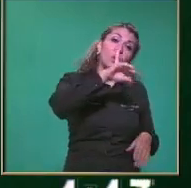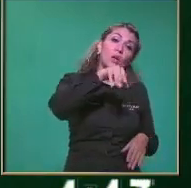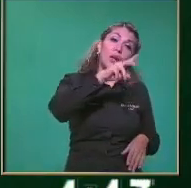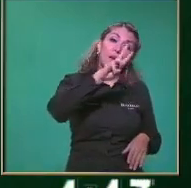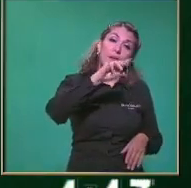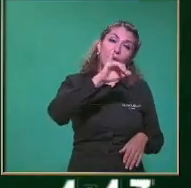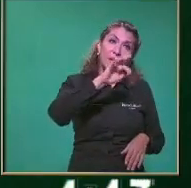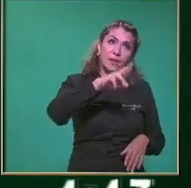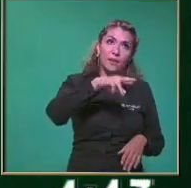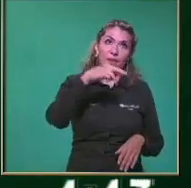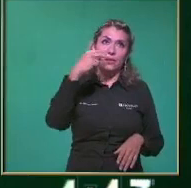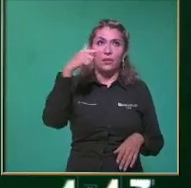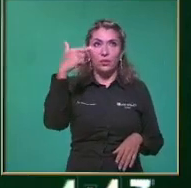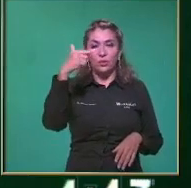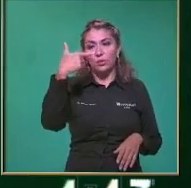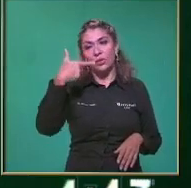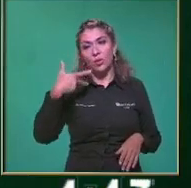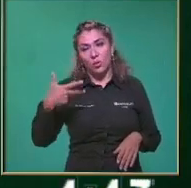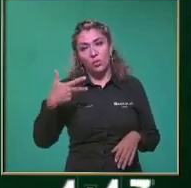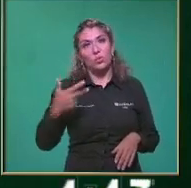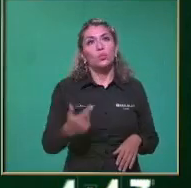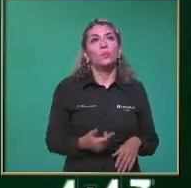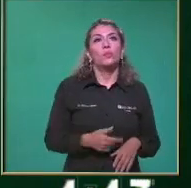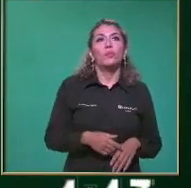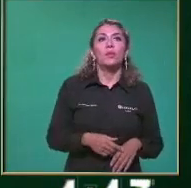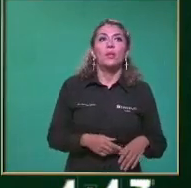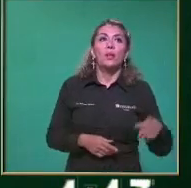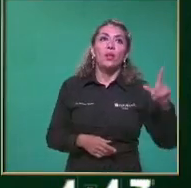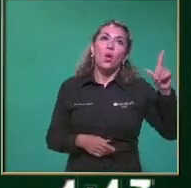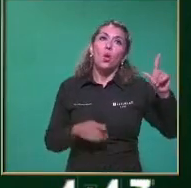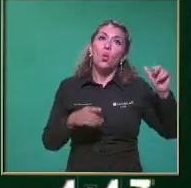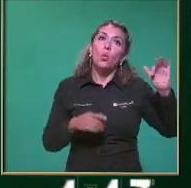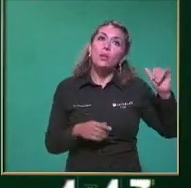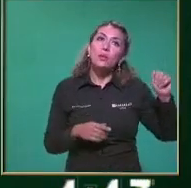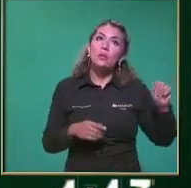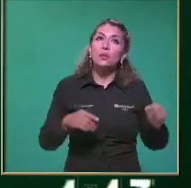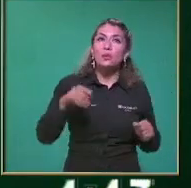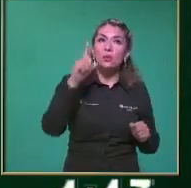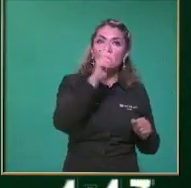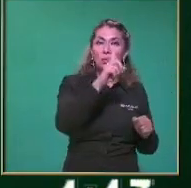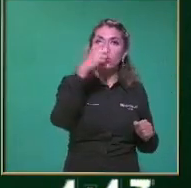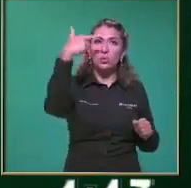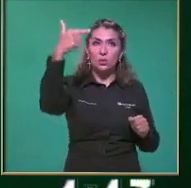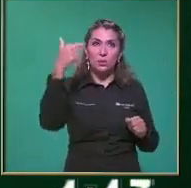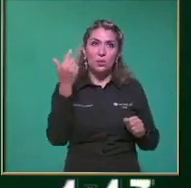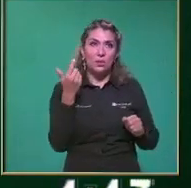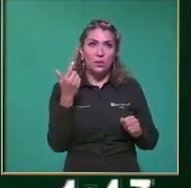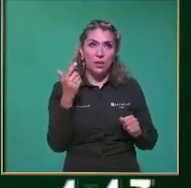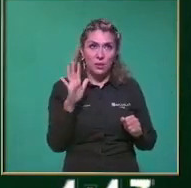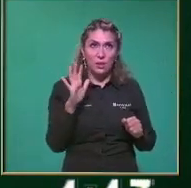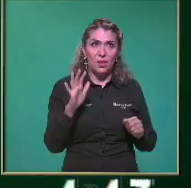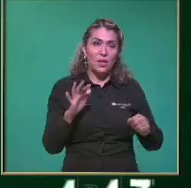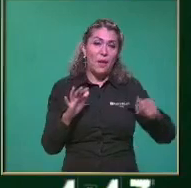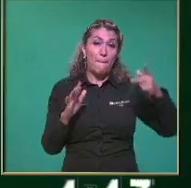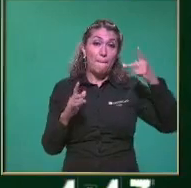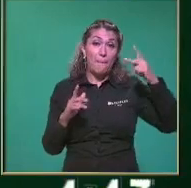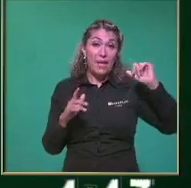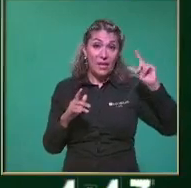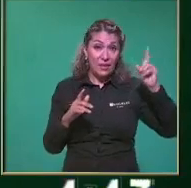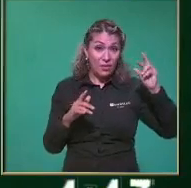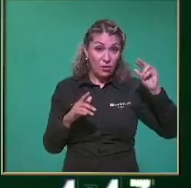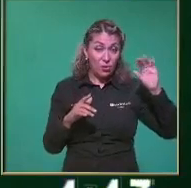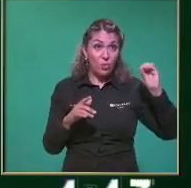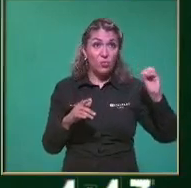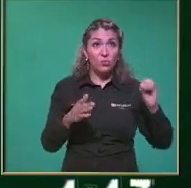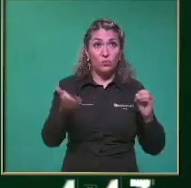1 entero 7 décimos. Pedro, 1 entero 6 doceavos. Iván, 1 entero 3 octavos. José, 1.75. Y